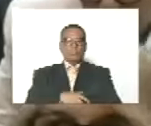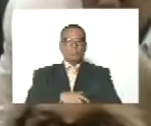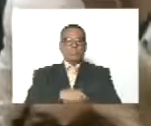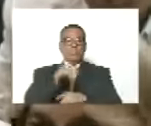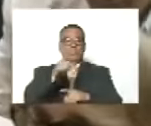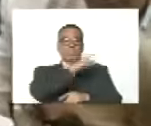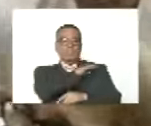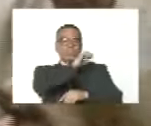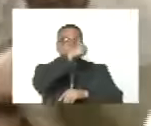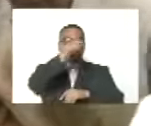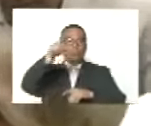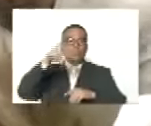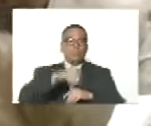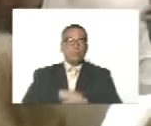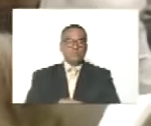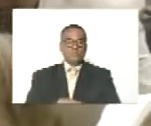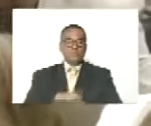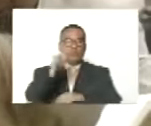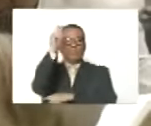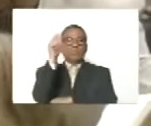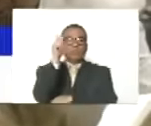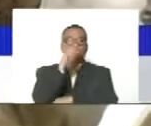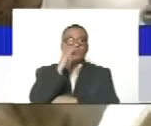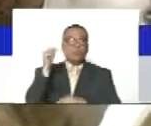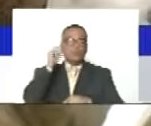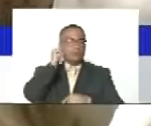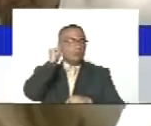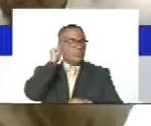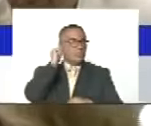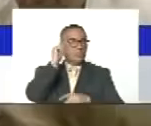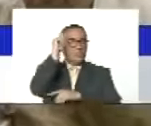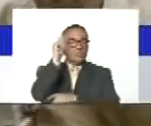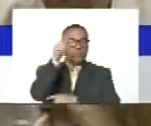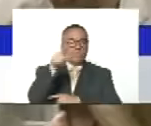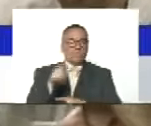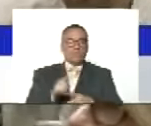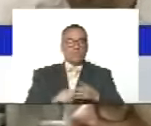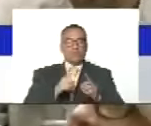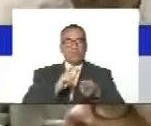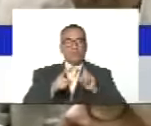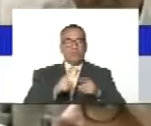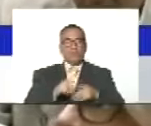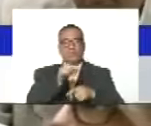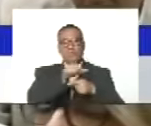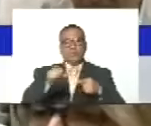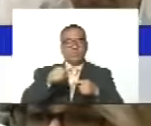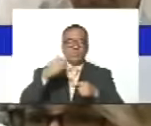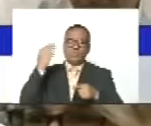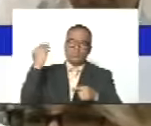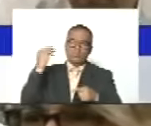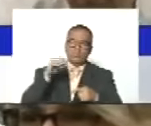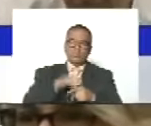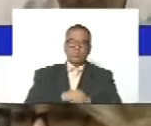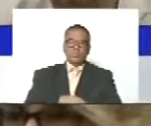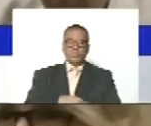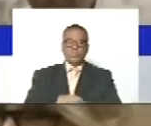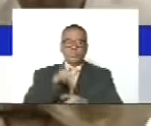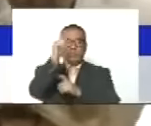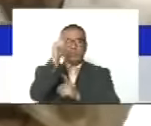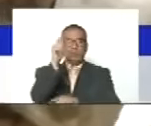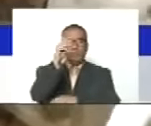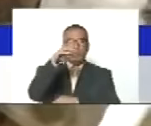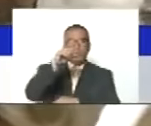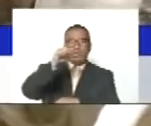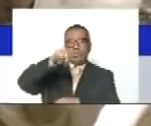junta directiva, diputados, diputadas, hace unas semanas apenas el diputado